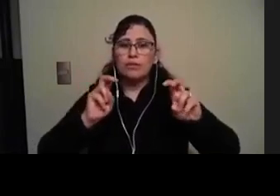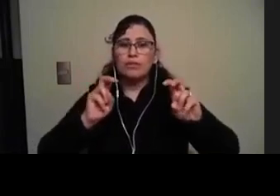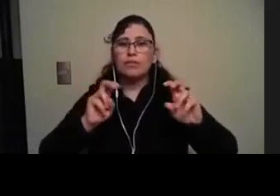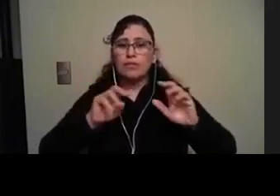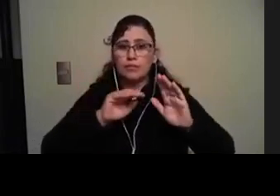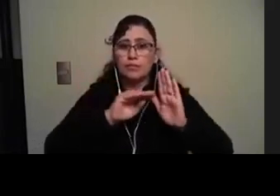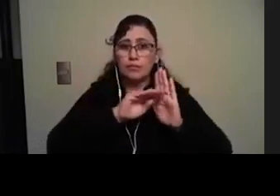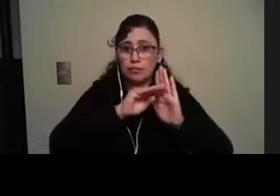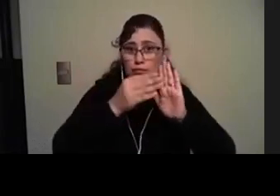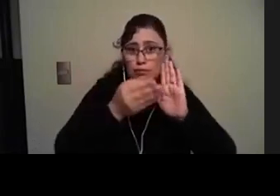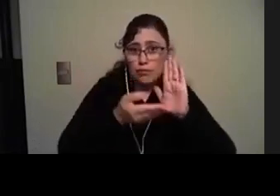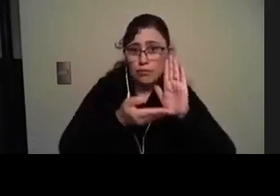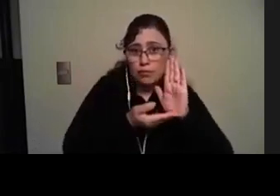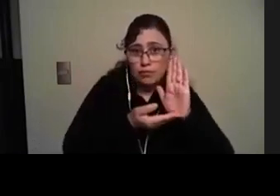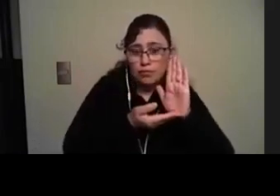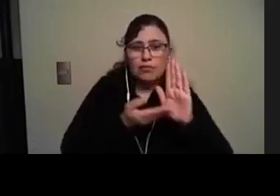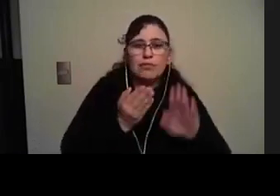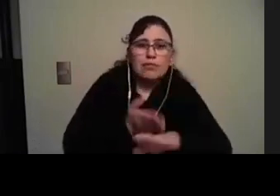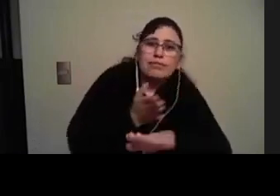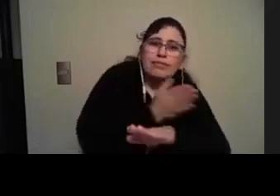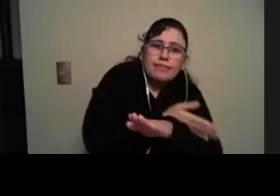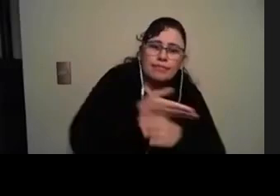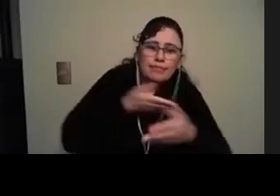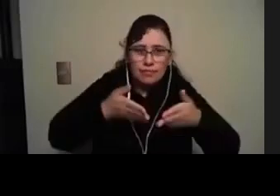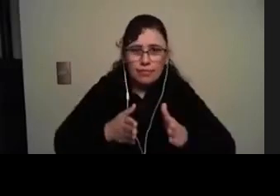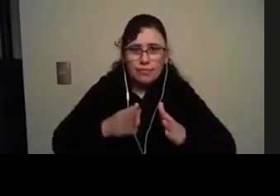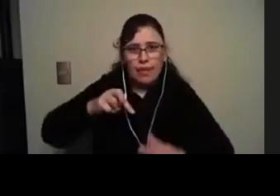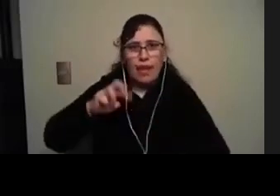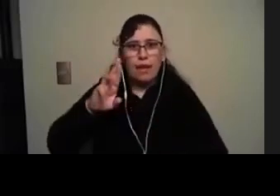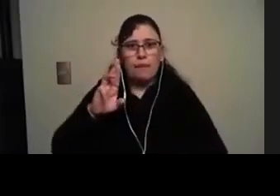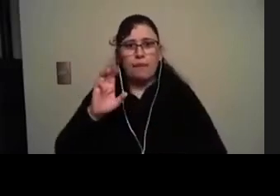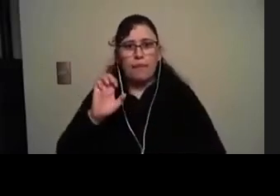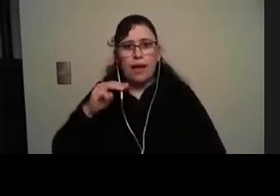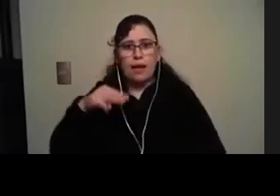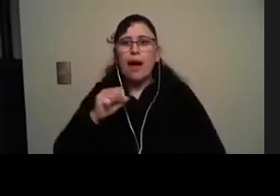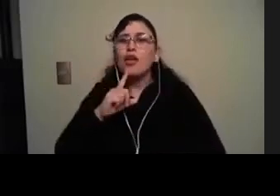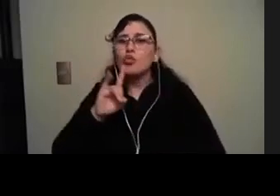para que puedan entender un poquitito más de qué estamos hablando, ¿ya?